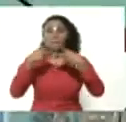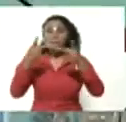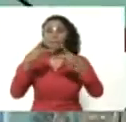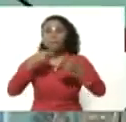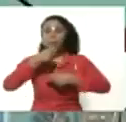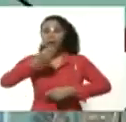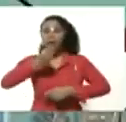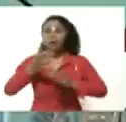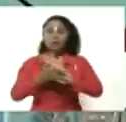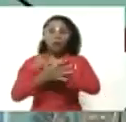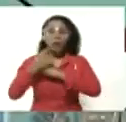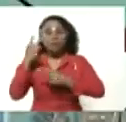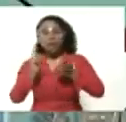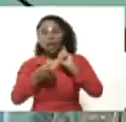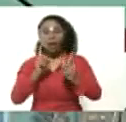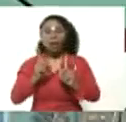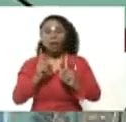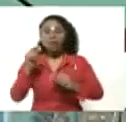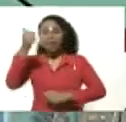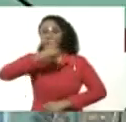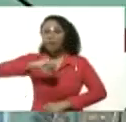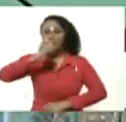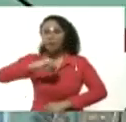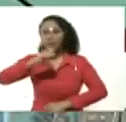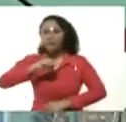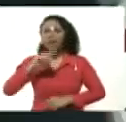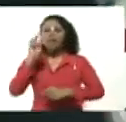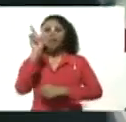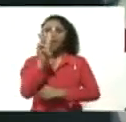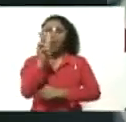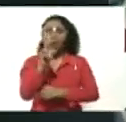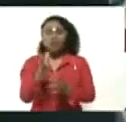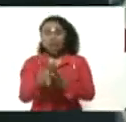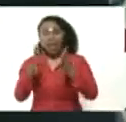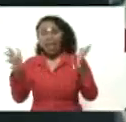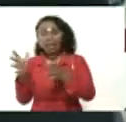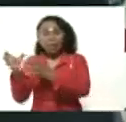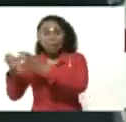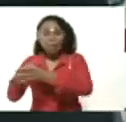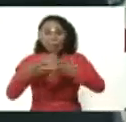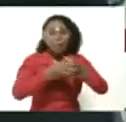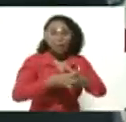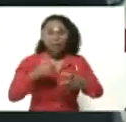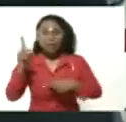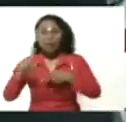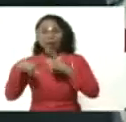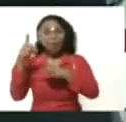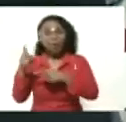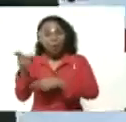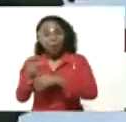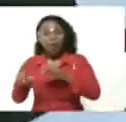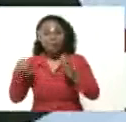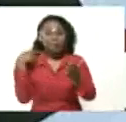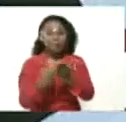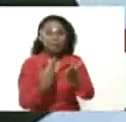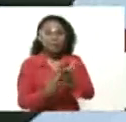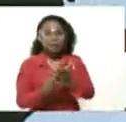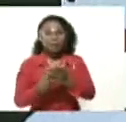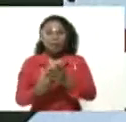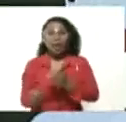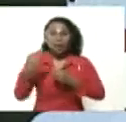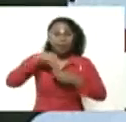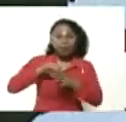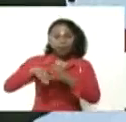occidentales, son operaciones sostenidas sobre dos grandes columnas. Un discurso que busca generar legitimidad interna y externa y